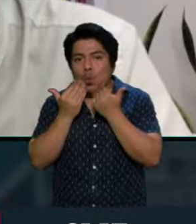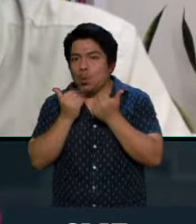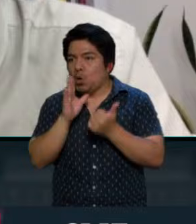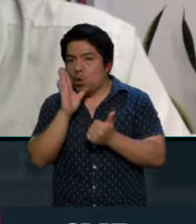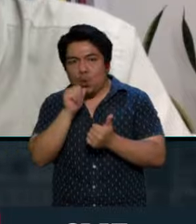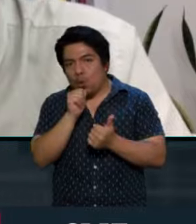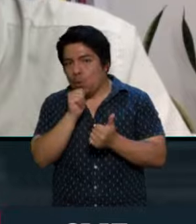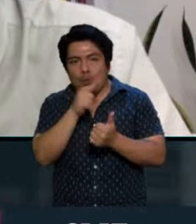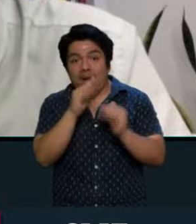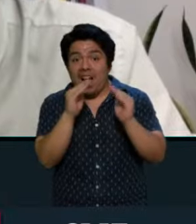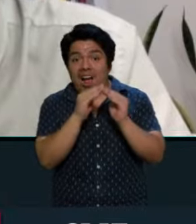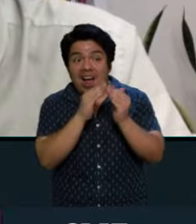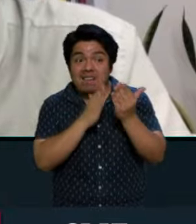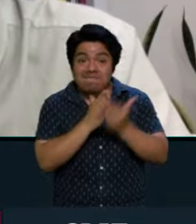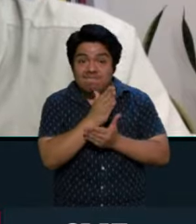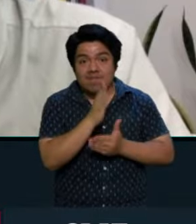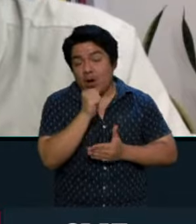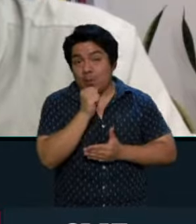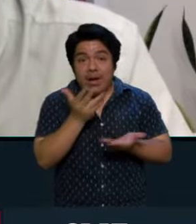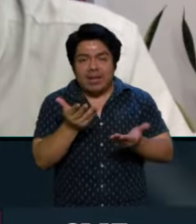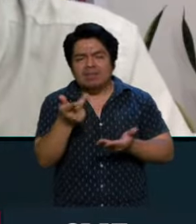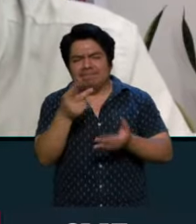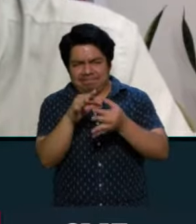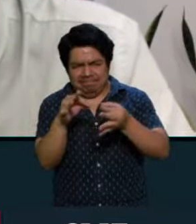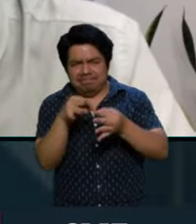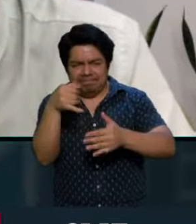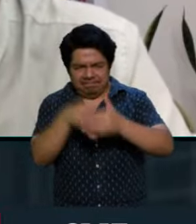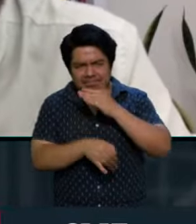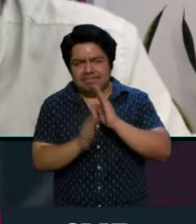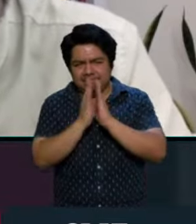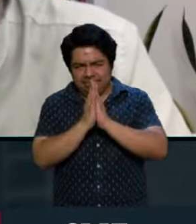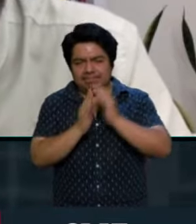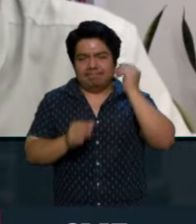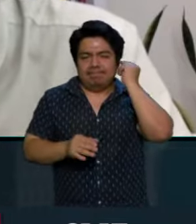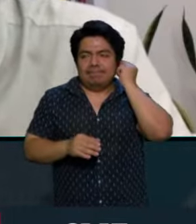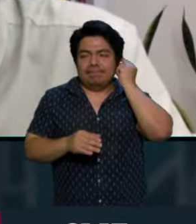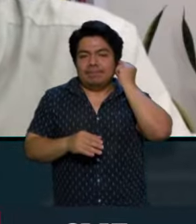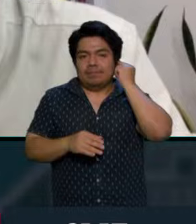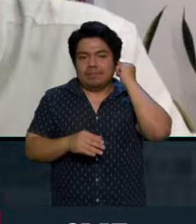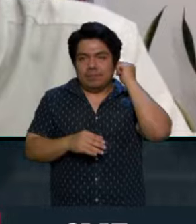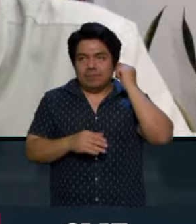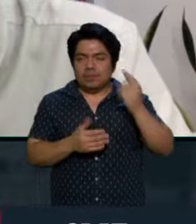ella. Cuéntenos de qué va. Sí, en el marco de lo que ha sido un